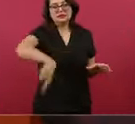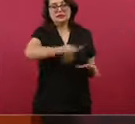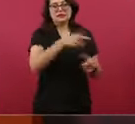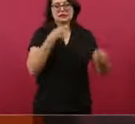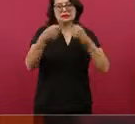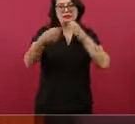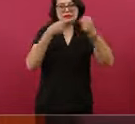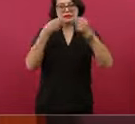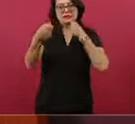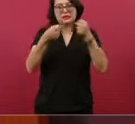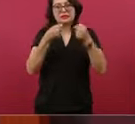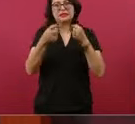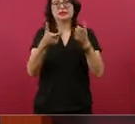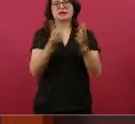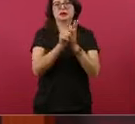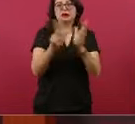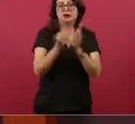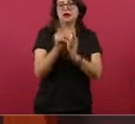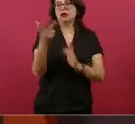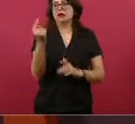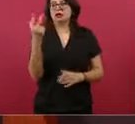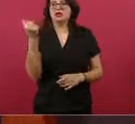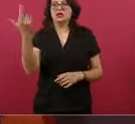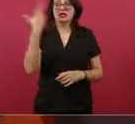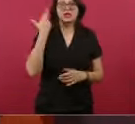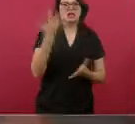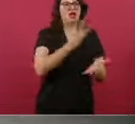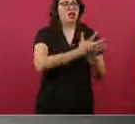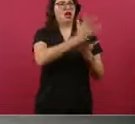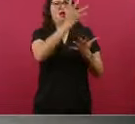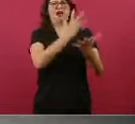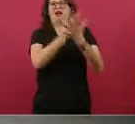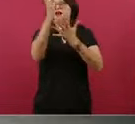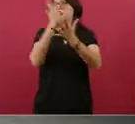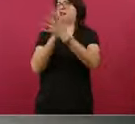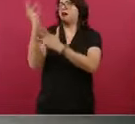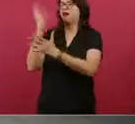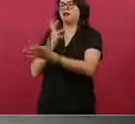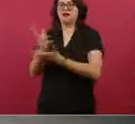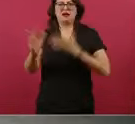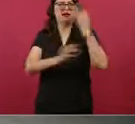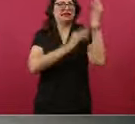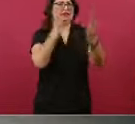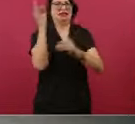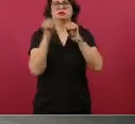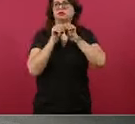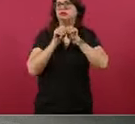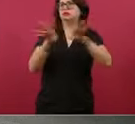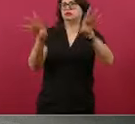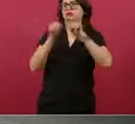politiqueros. Es que los dueños del Reforma, los señores Junco,